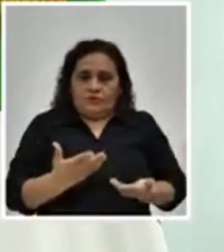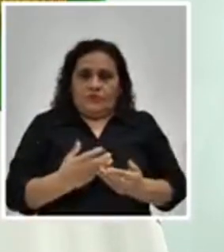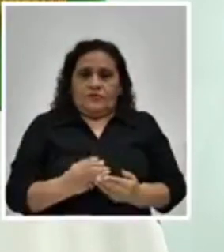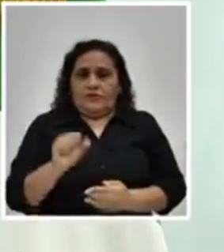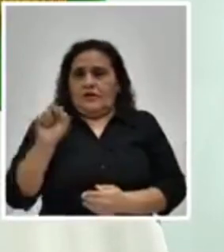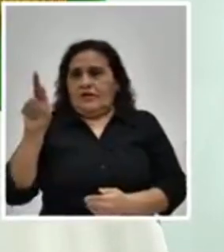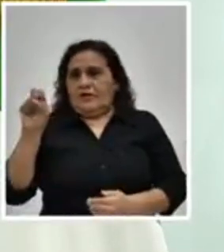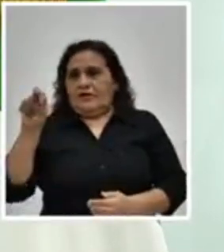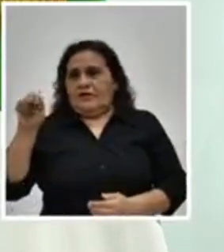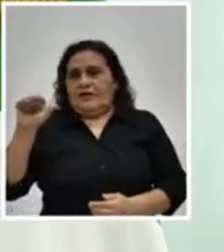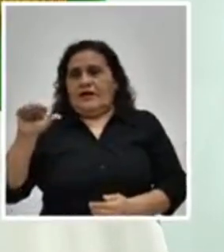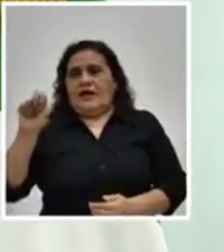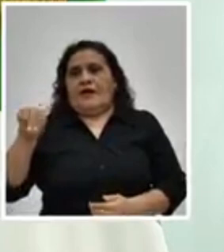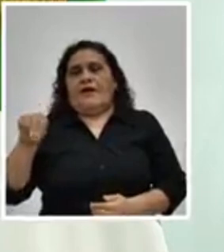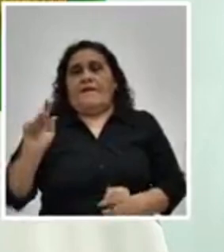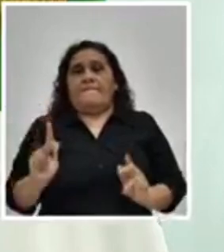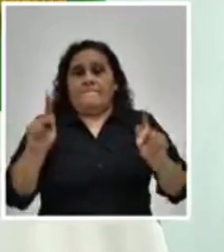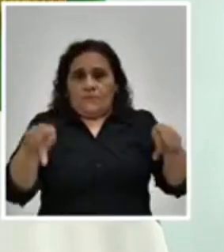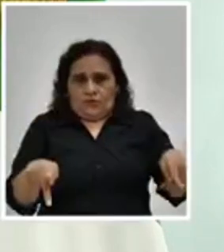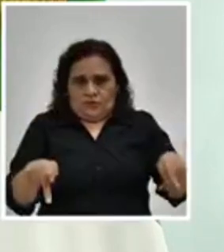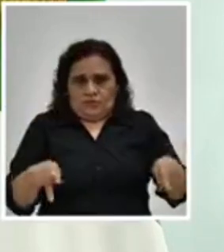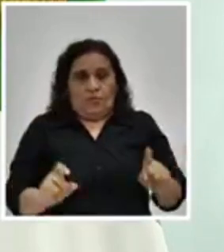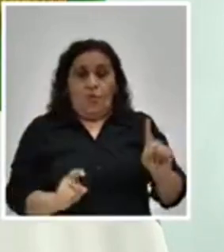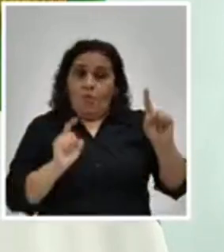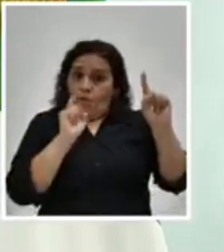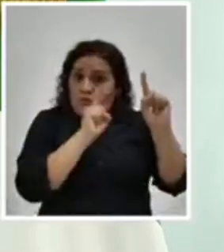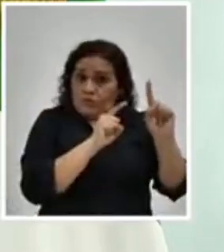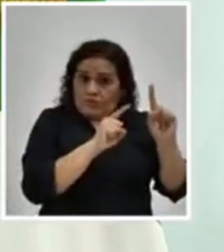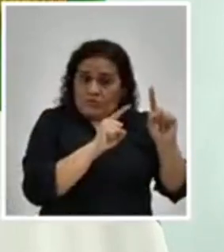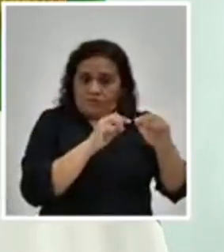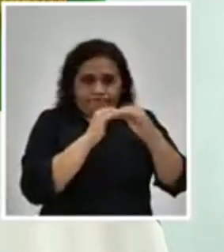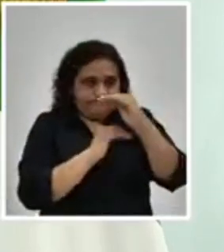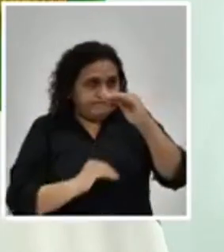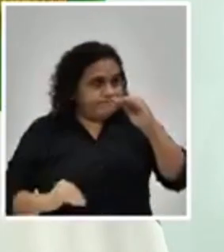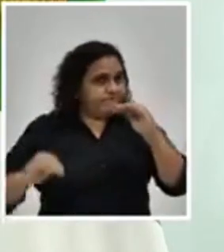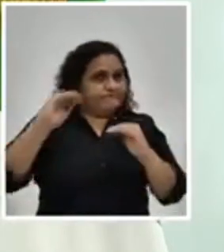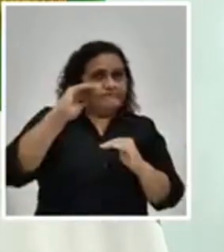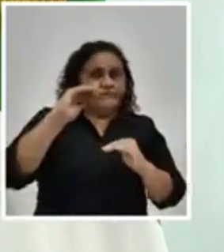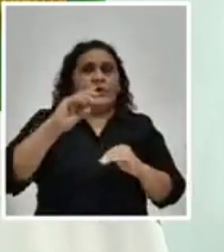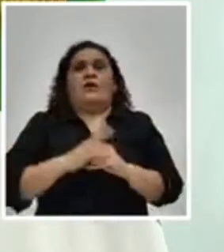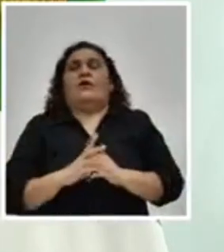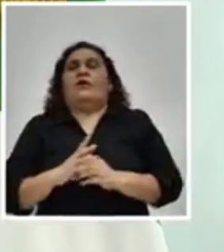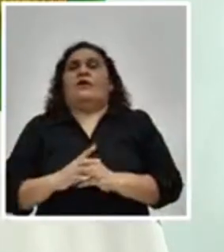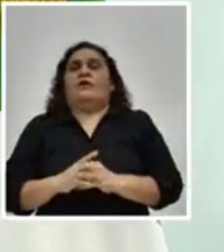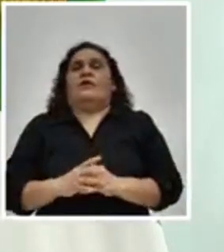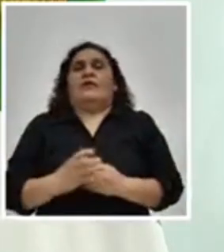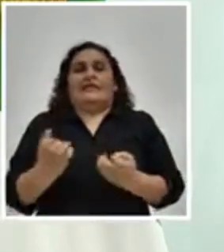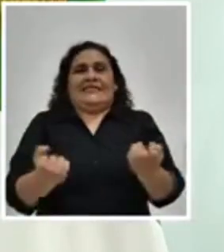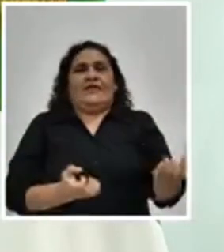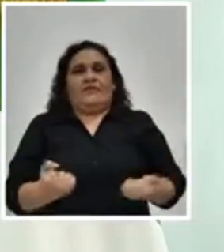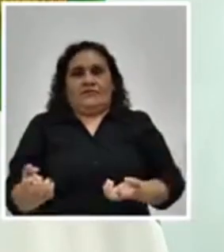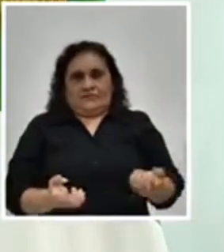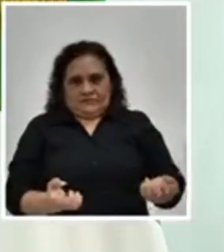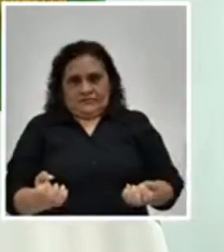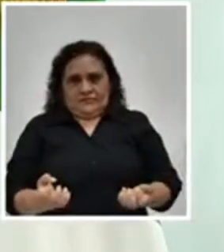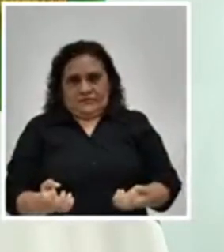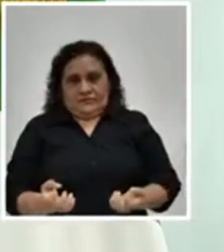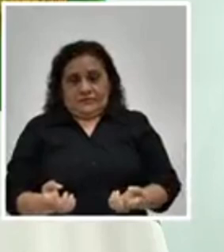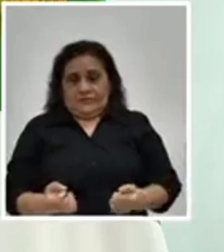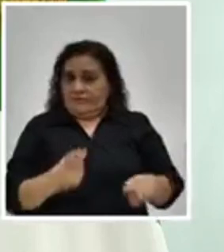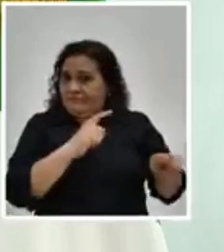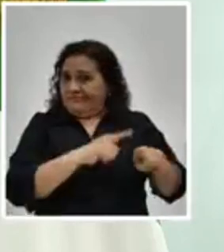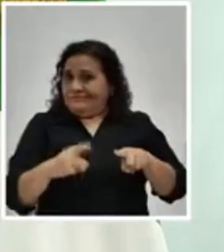Progreso, con el objetivo de aumentar la activación física de la población de todas las